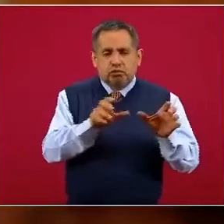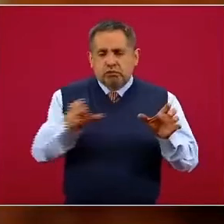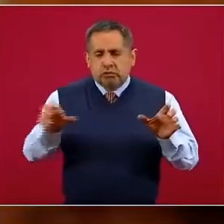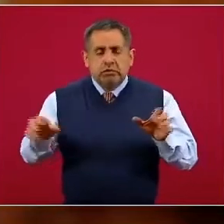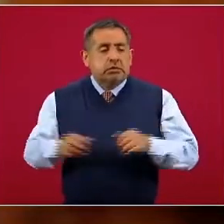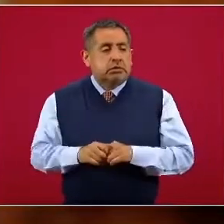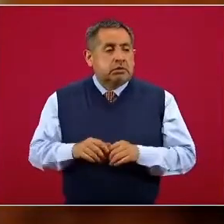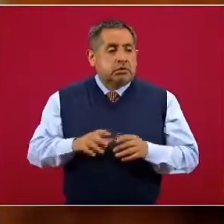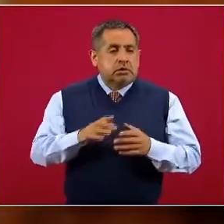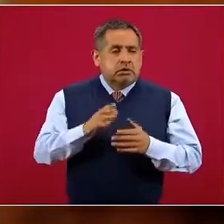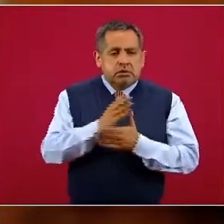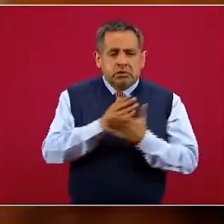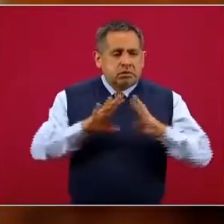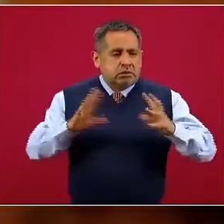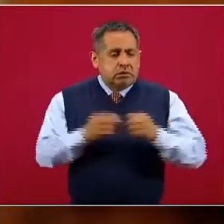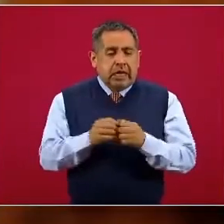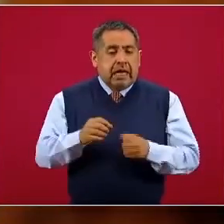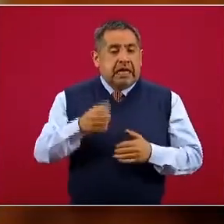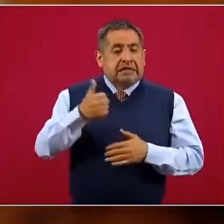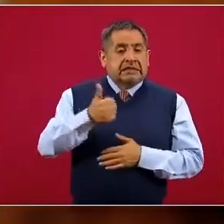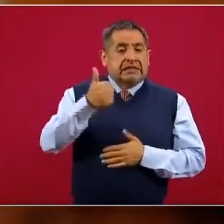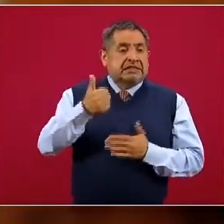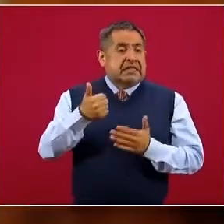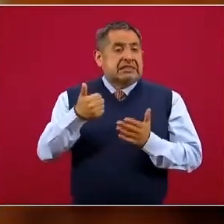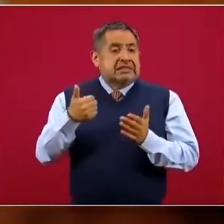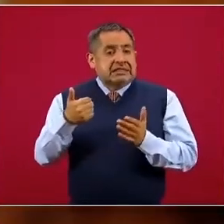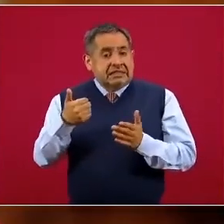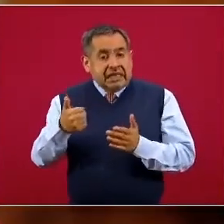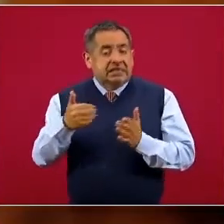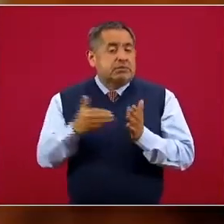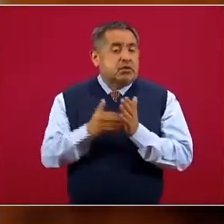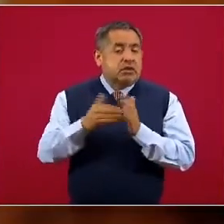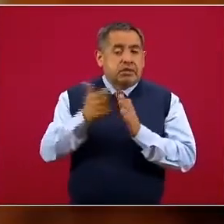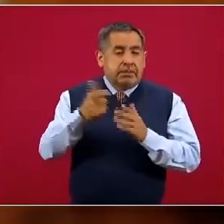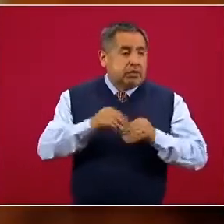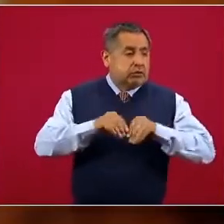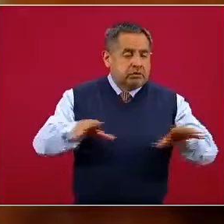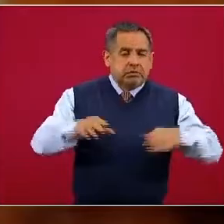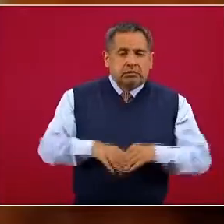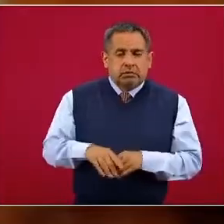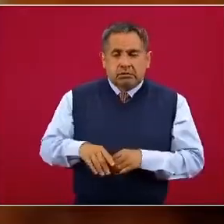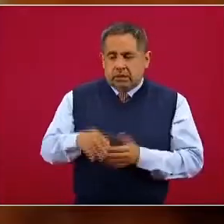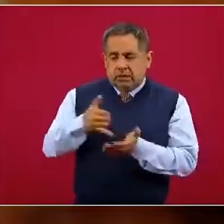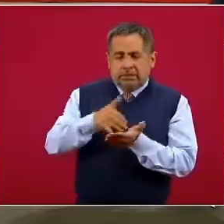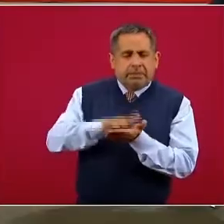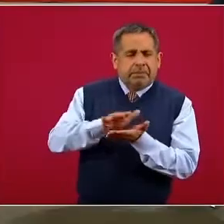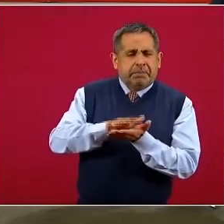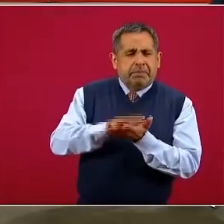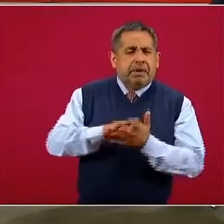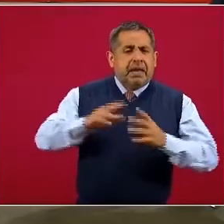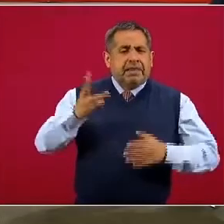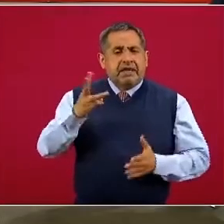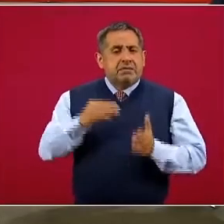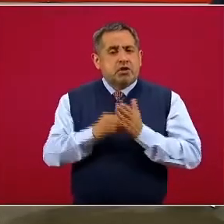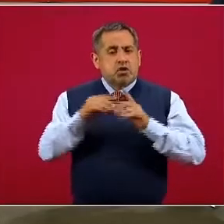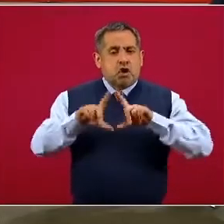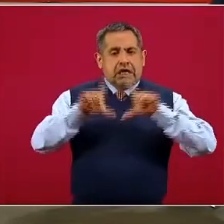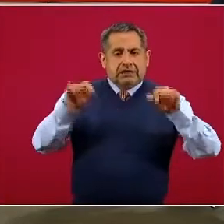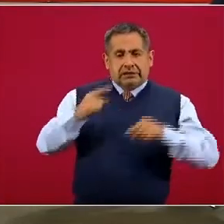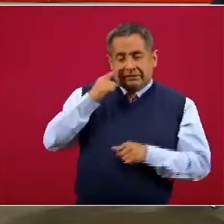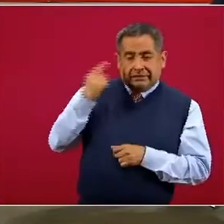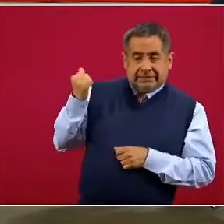bolsa repartible de 66 millones de pesos. Se imprimieron 3.600.000 cachitos que